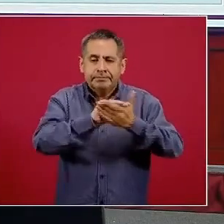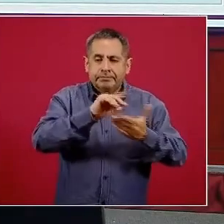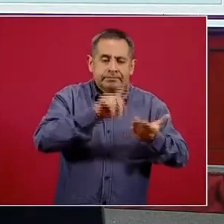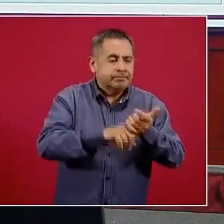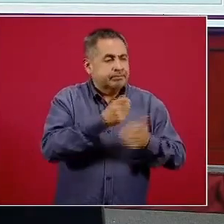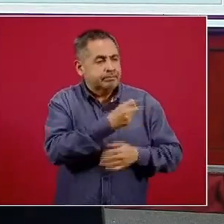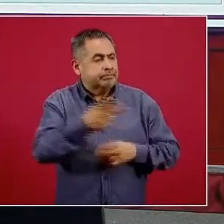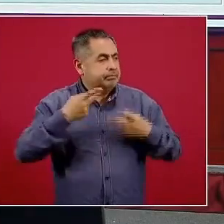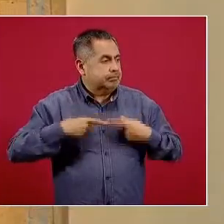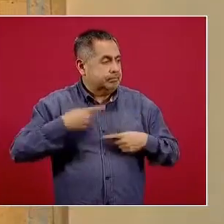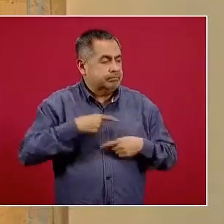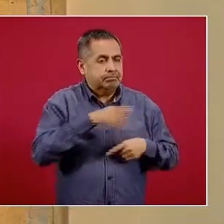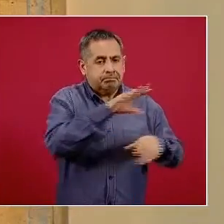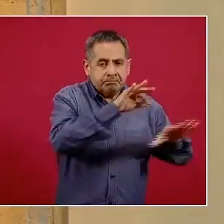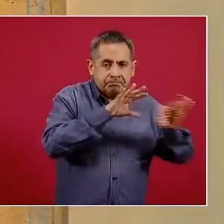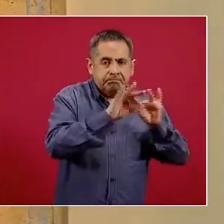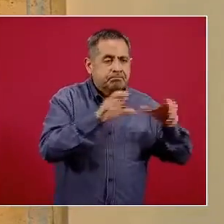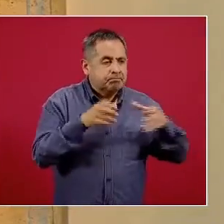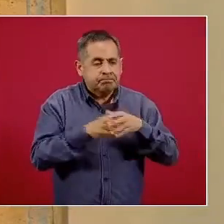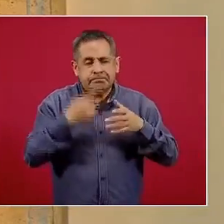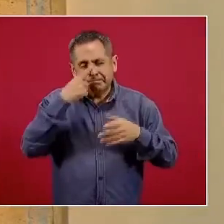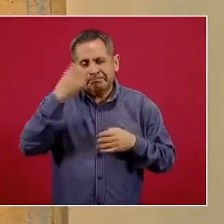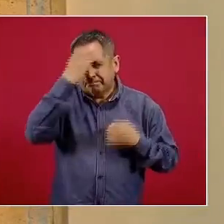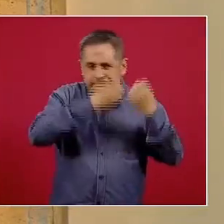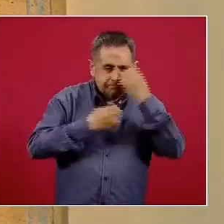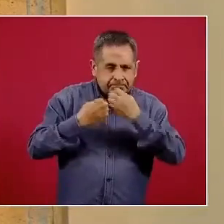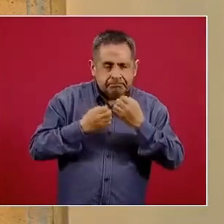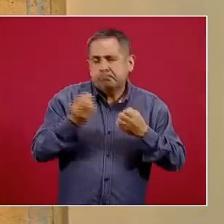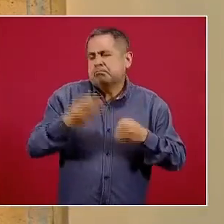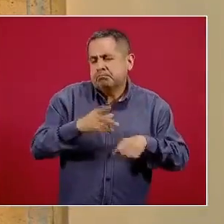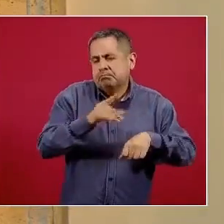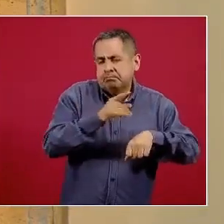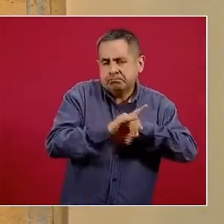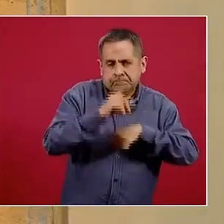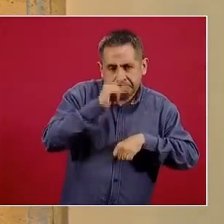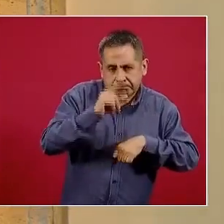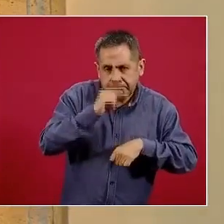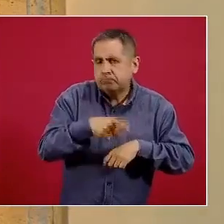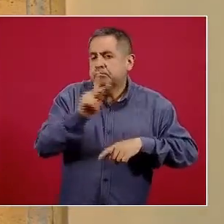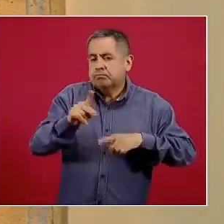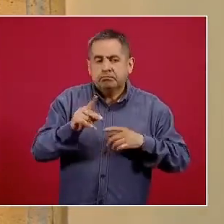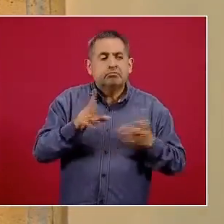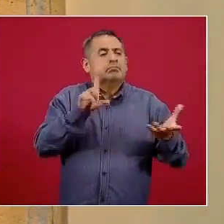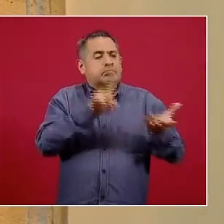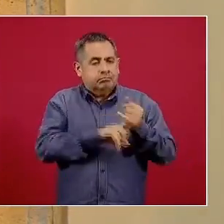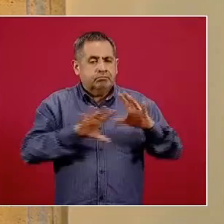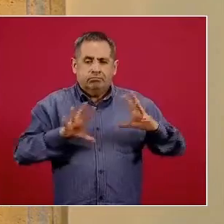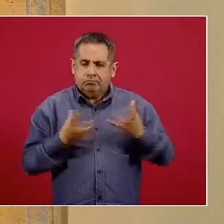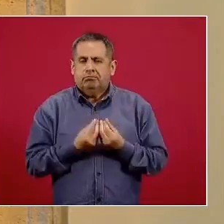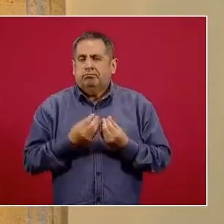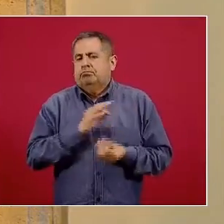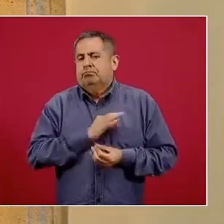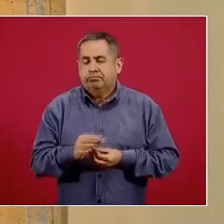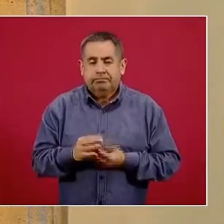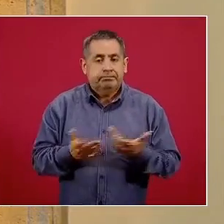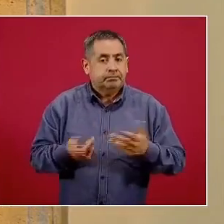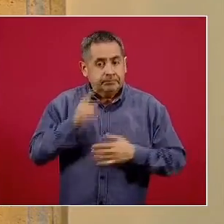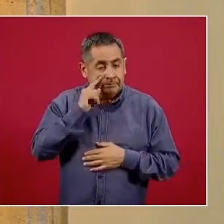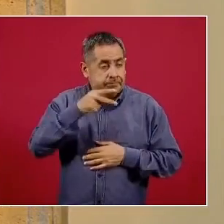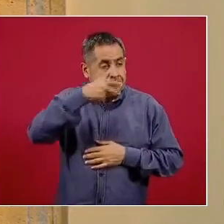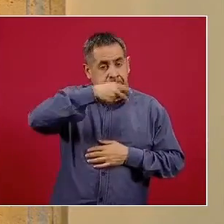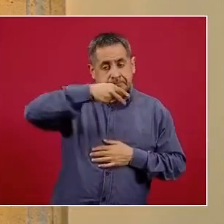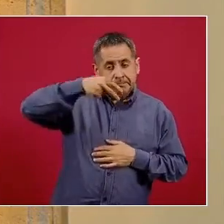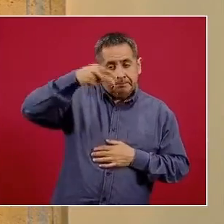de personas a la estimación, pues entonces la estimación es mayor. Sin embargo, el comportamiento de